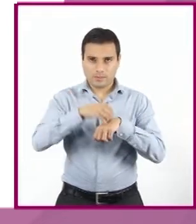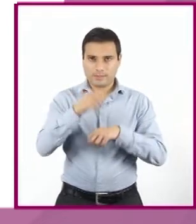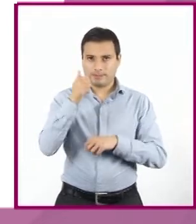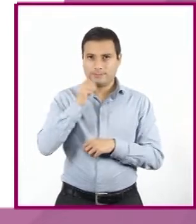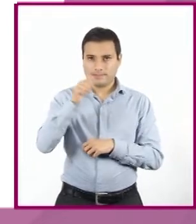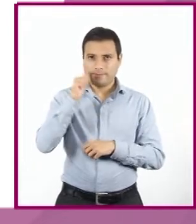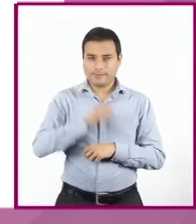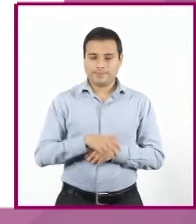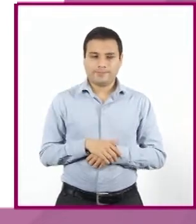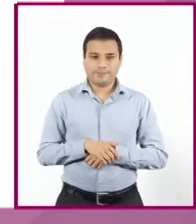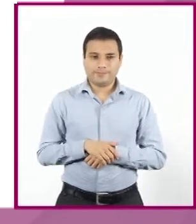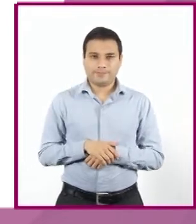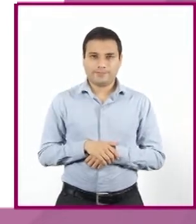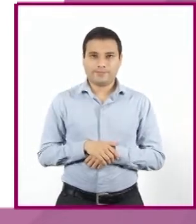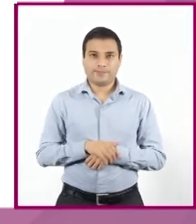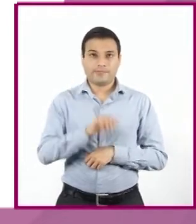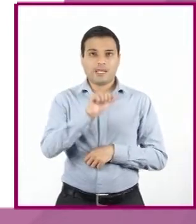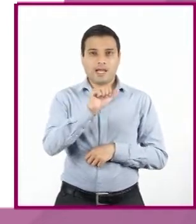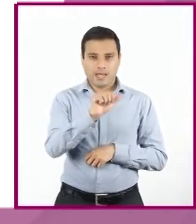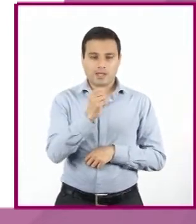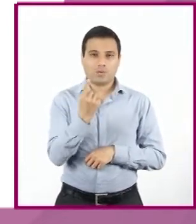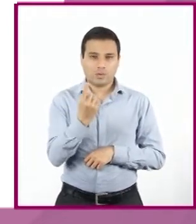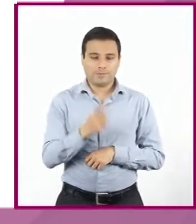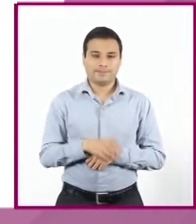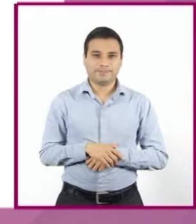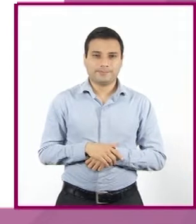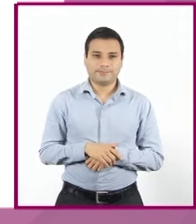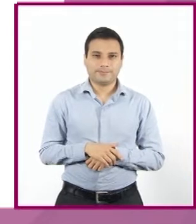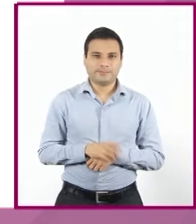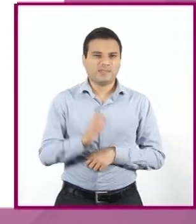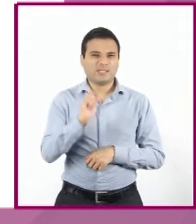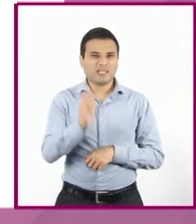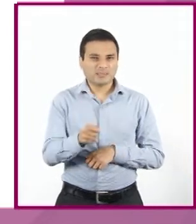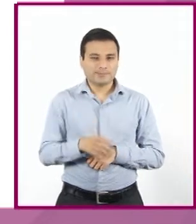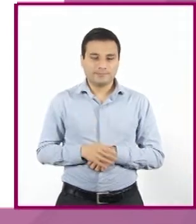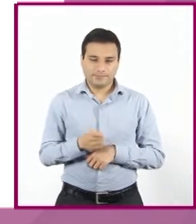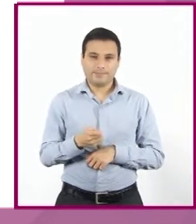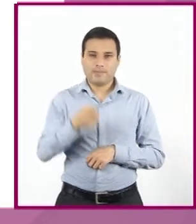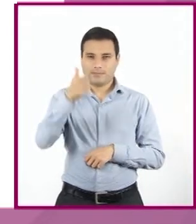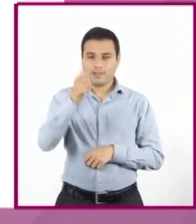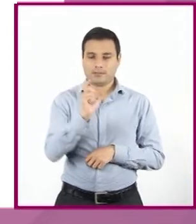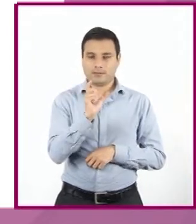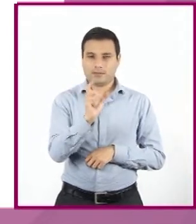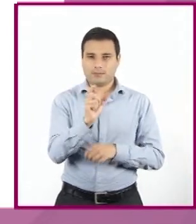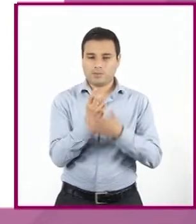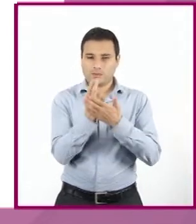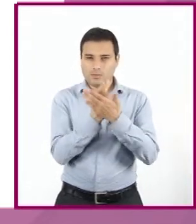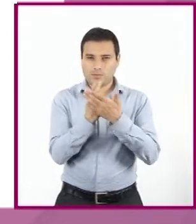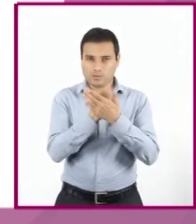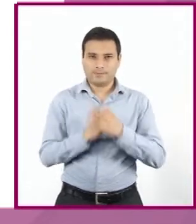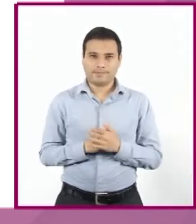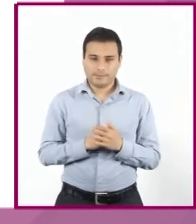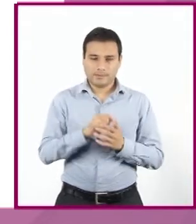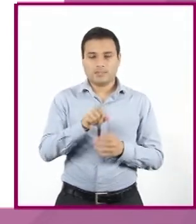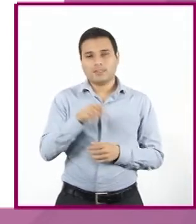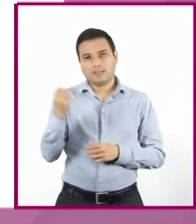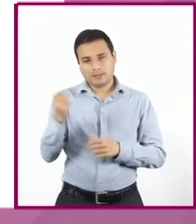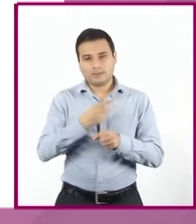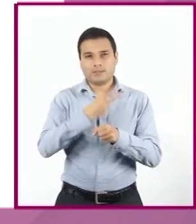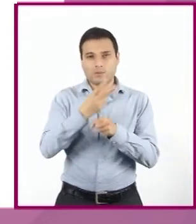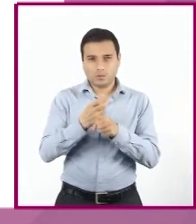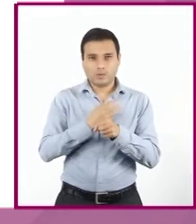es decir, A subíndice 1 representa el primer término de la sucesión y así